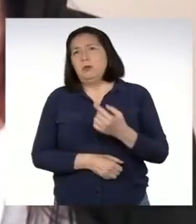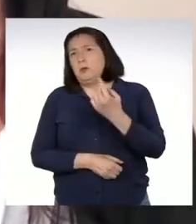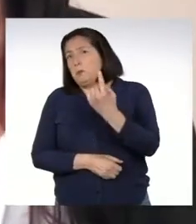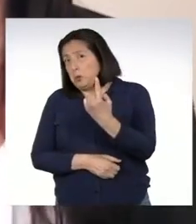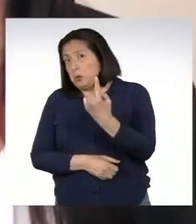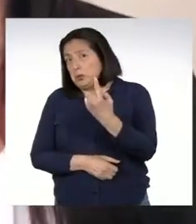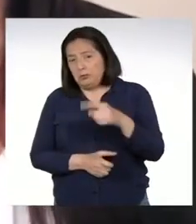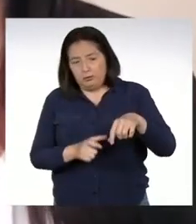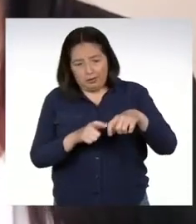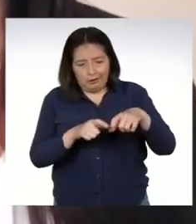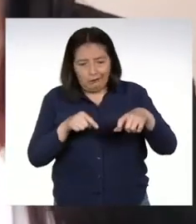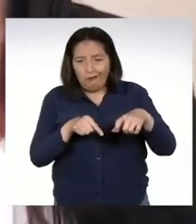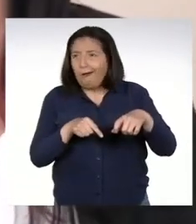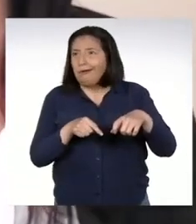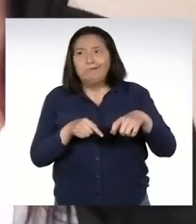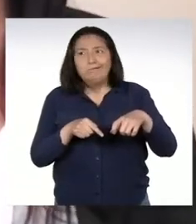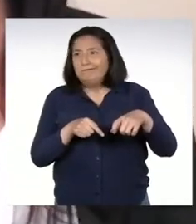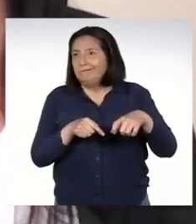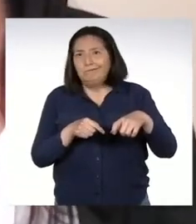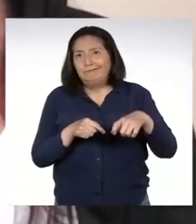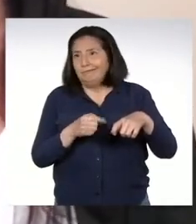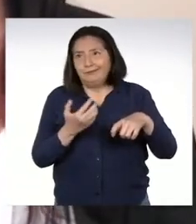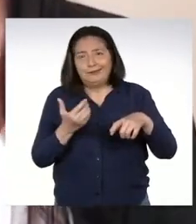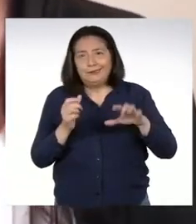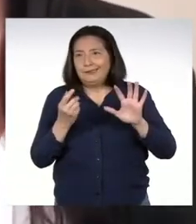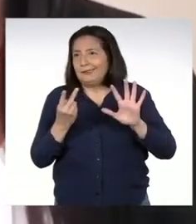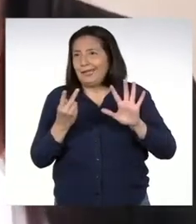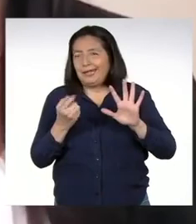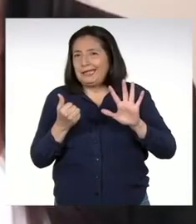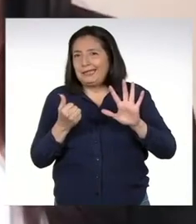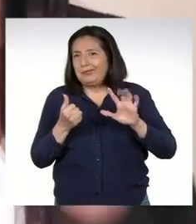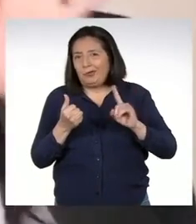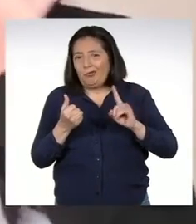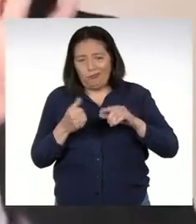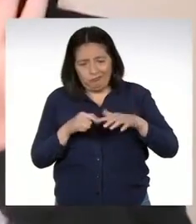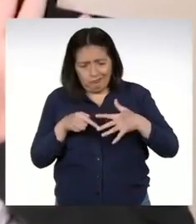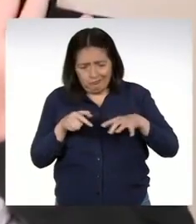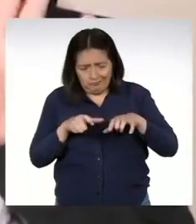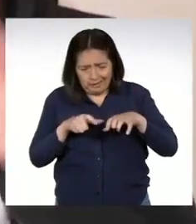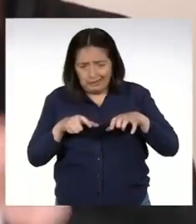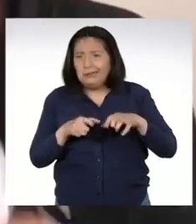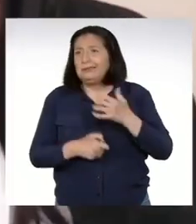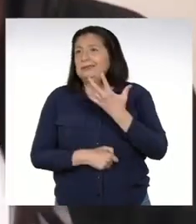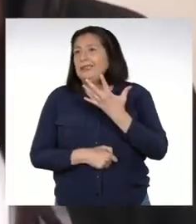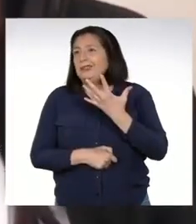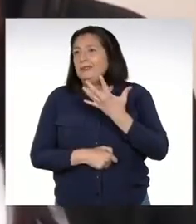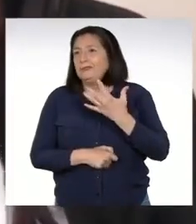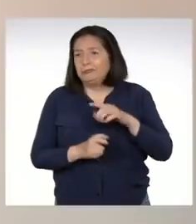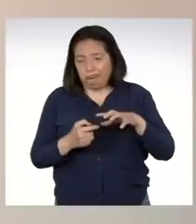de las cajas no tiene 6 lápices. Solo tiene 5.